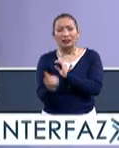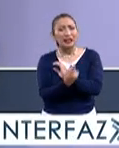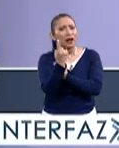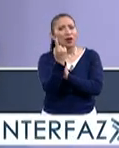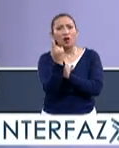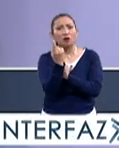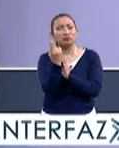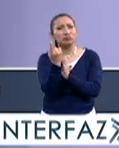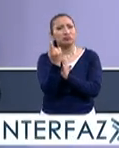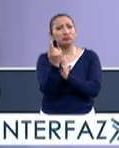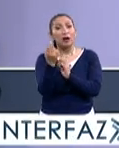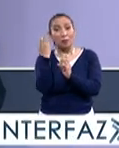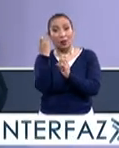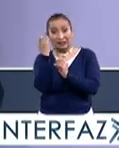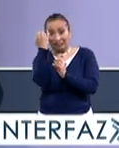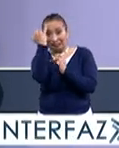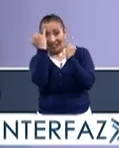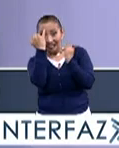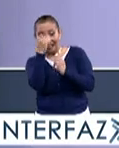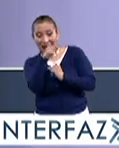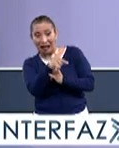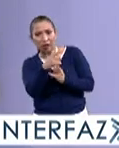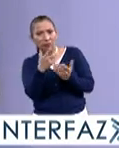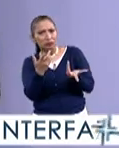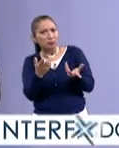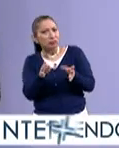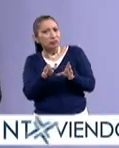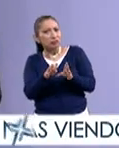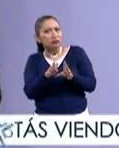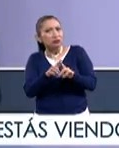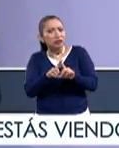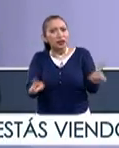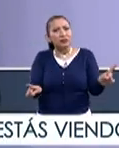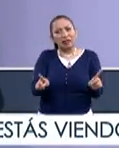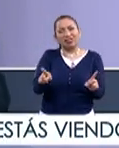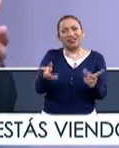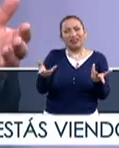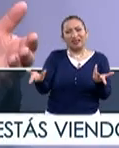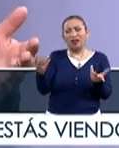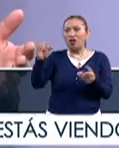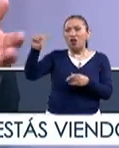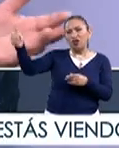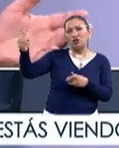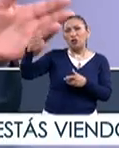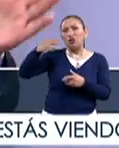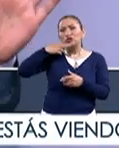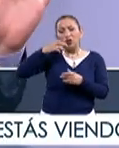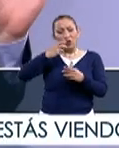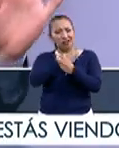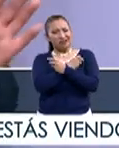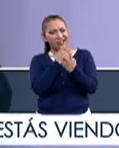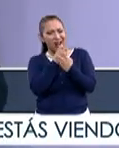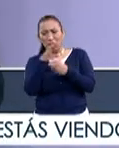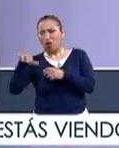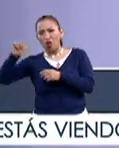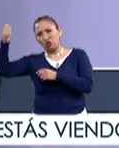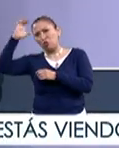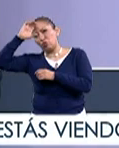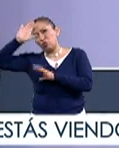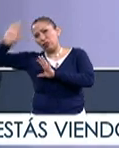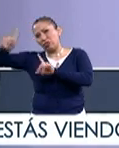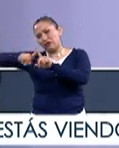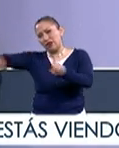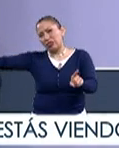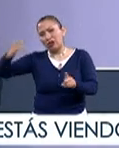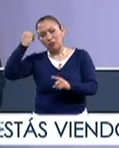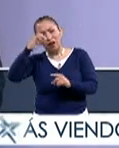siempre. En esa perspectiva no tiene nada que ver con el uso de la calavera en otros contextos culturales,